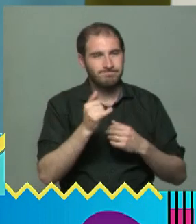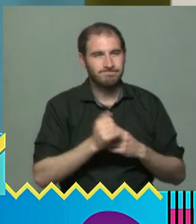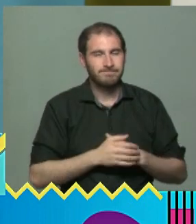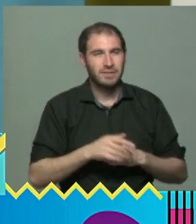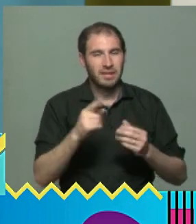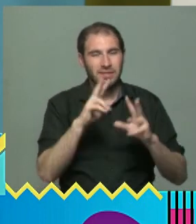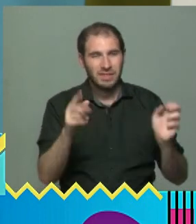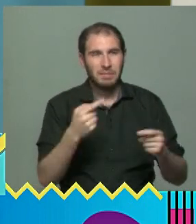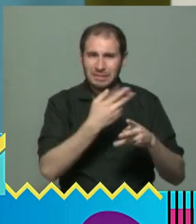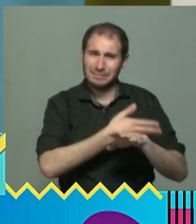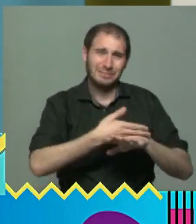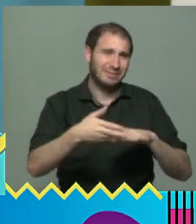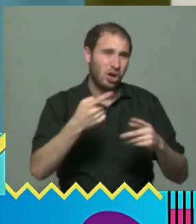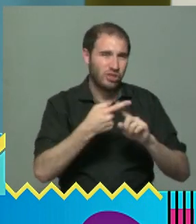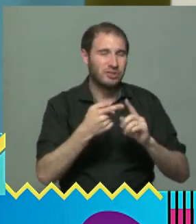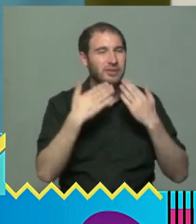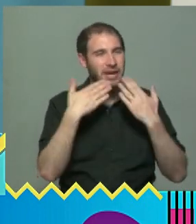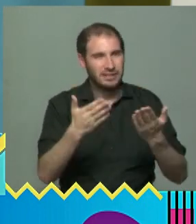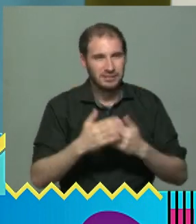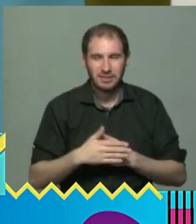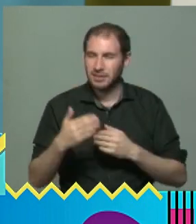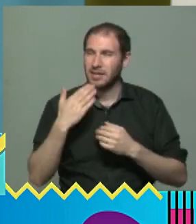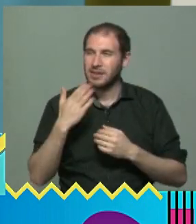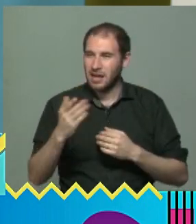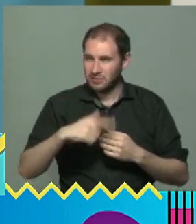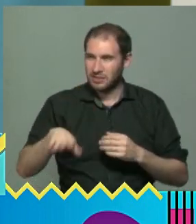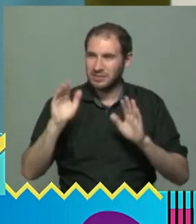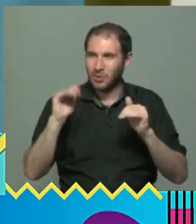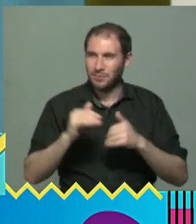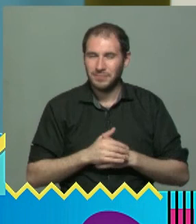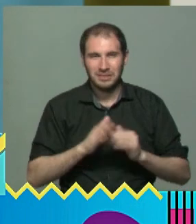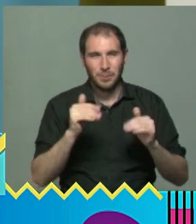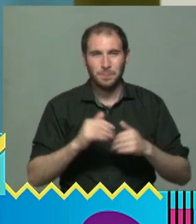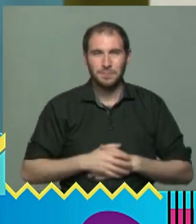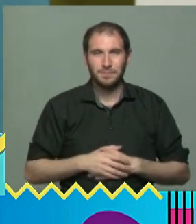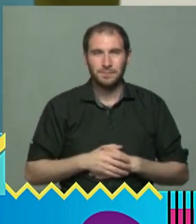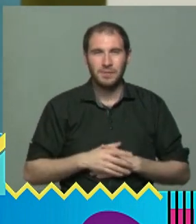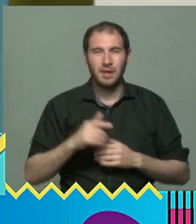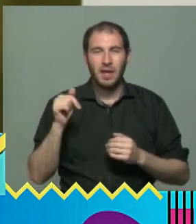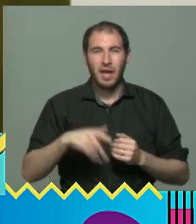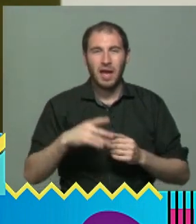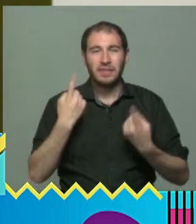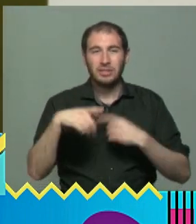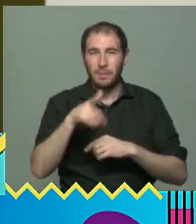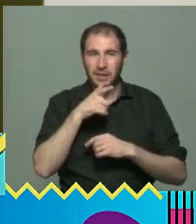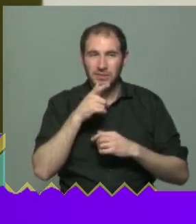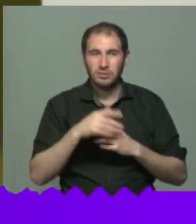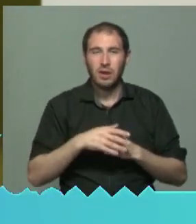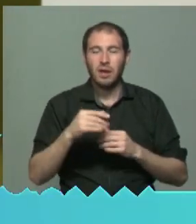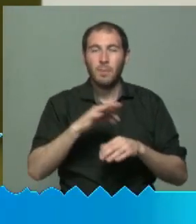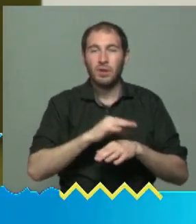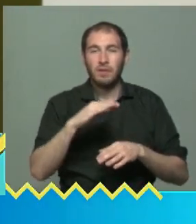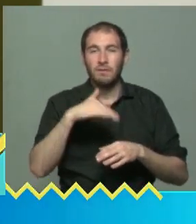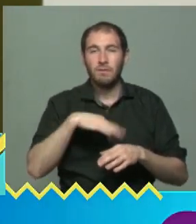se agotan las temáticas y quedamos en contacto. Muchísimas gracias. No, gracias a ustedes. Hasta luego. Hasta luego. Bueno, pasada por Distintos Parecidos, la doctora